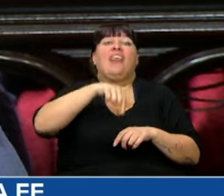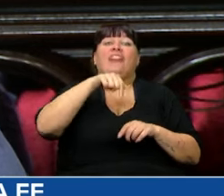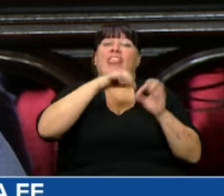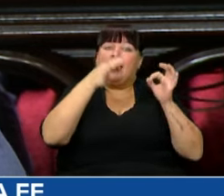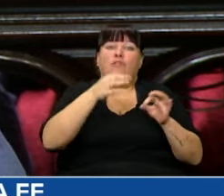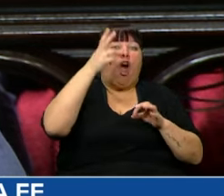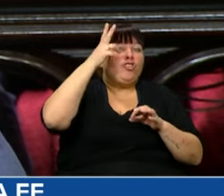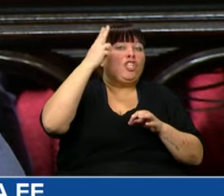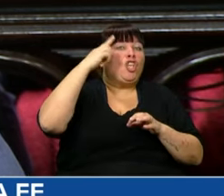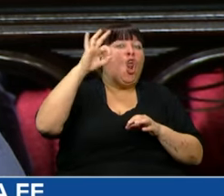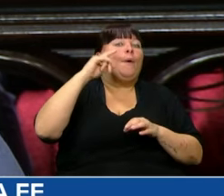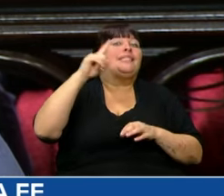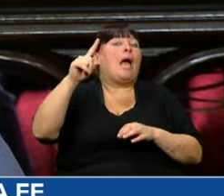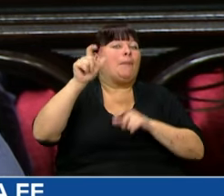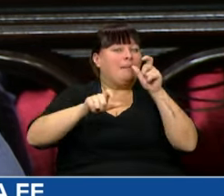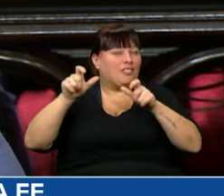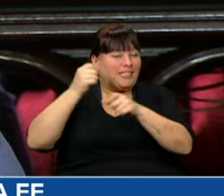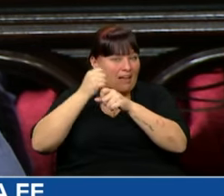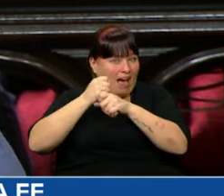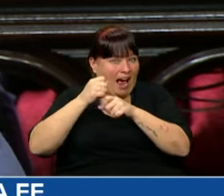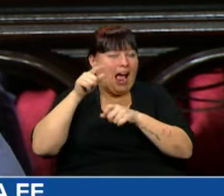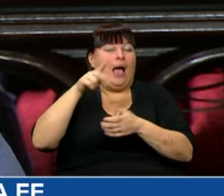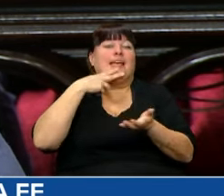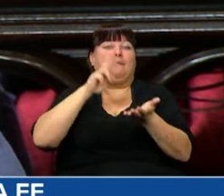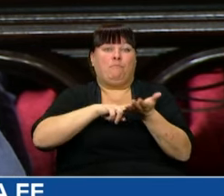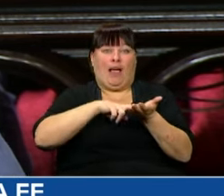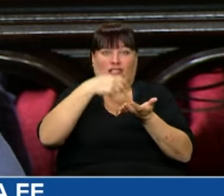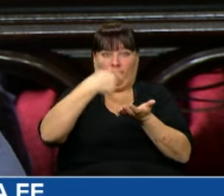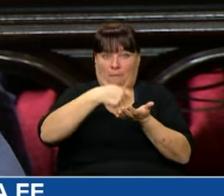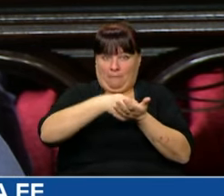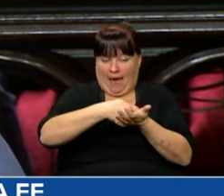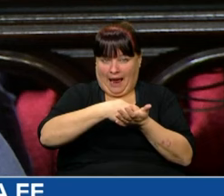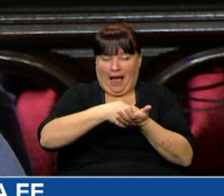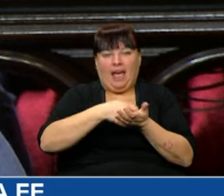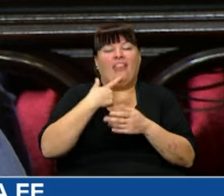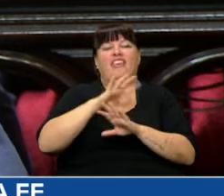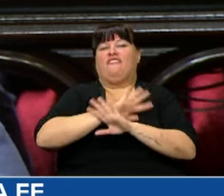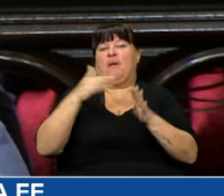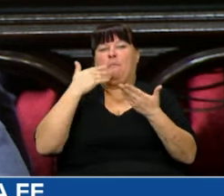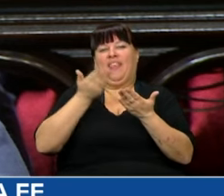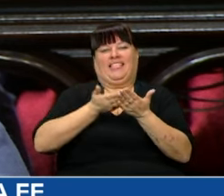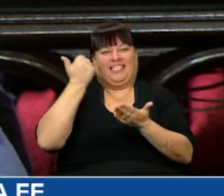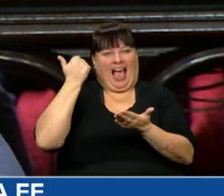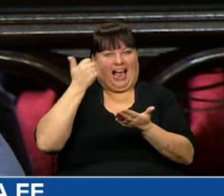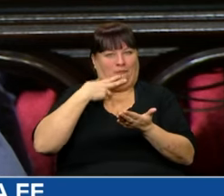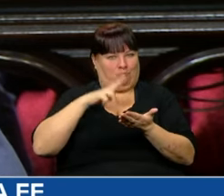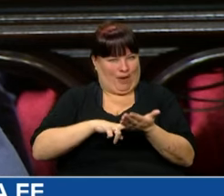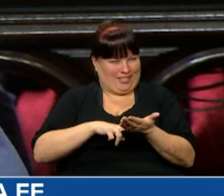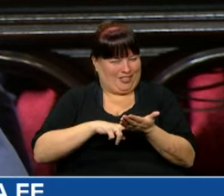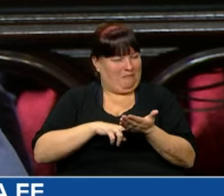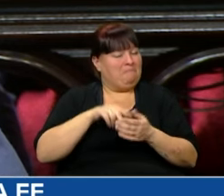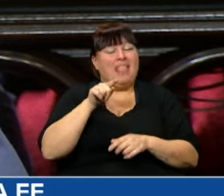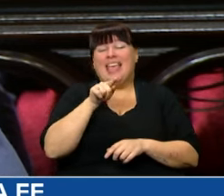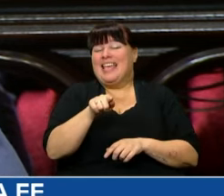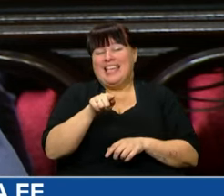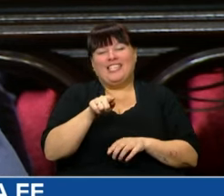actuales 890.000 trabajadores y trabajadoras alcanzados por el impuesto a las ganancias dejen de estarlo. Y eso no es